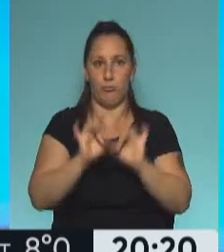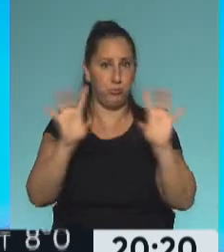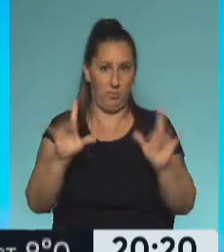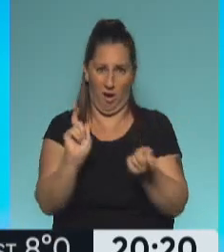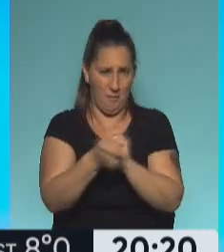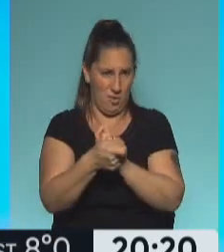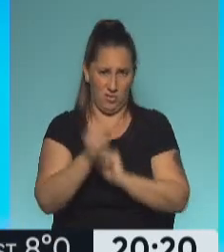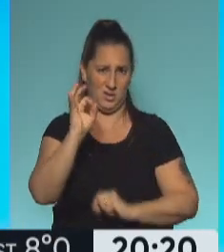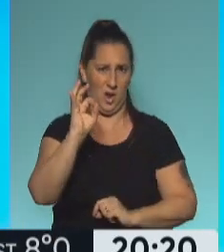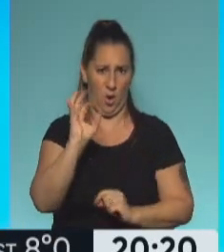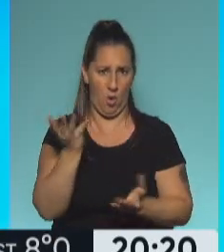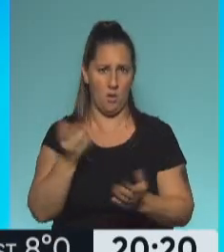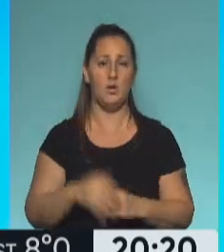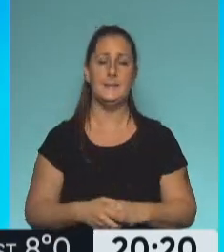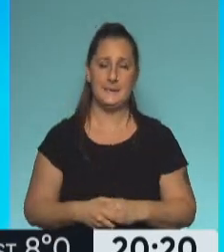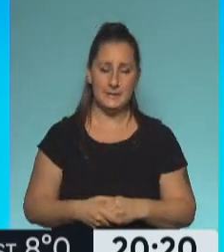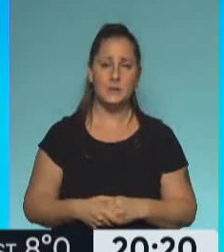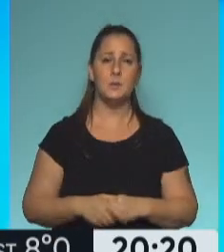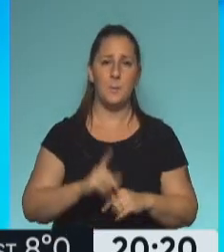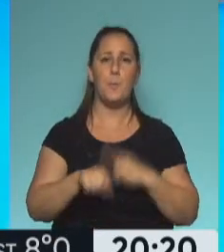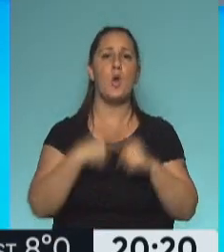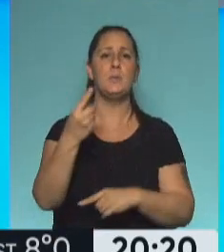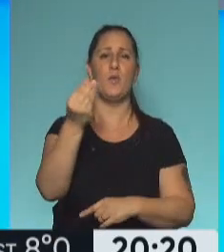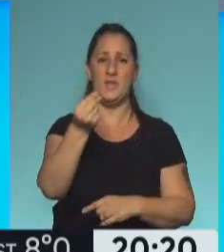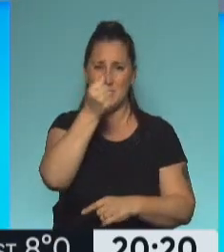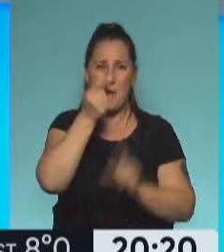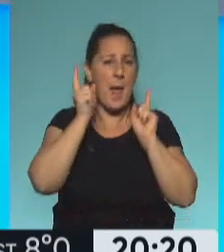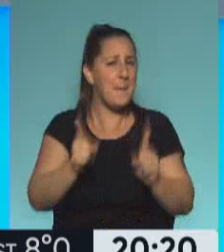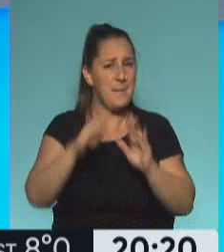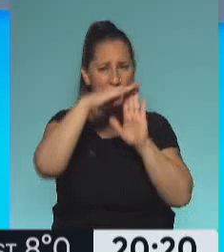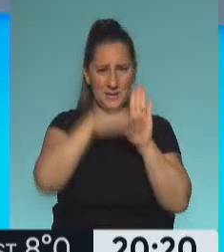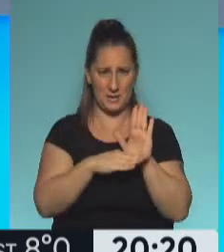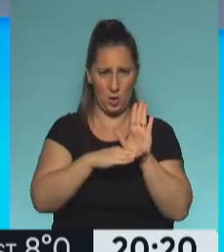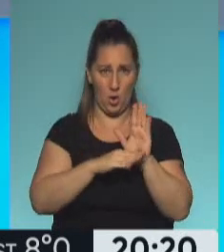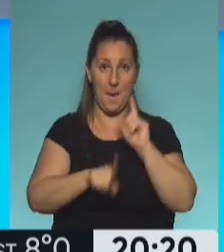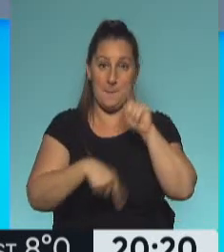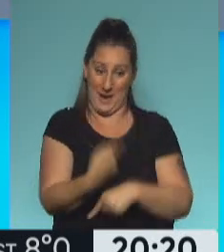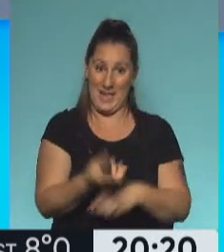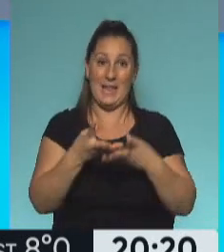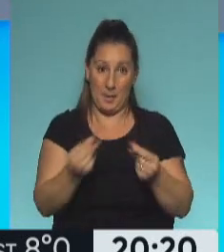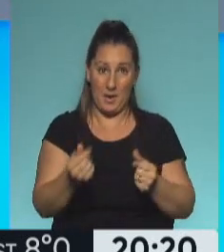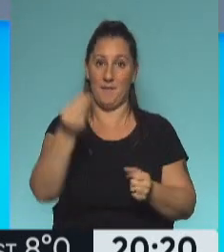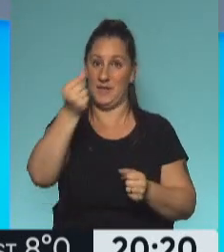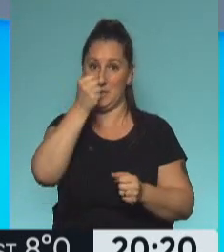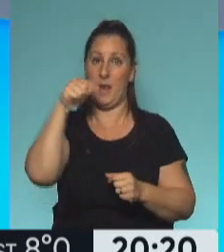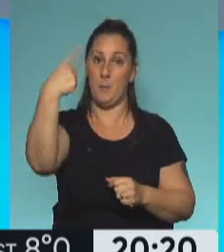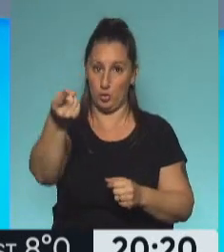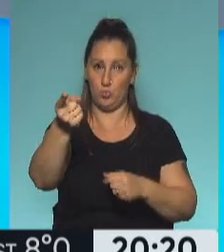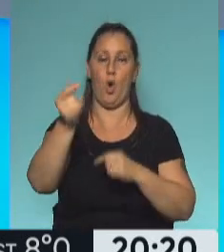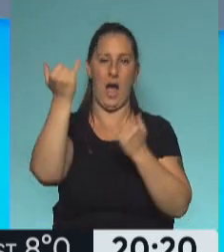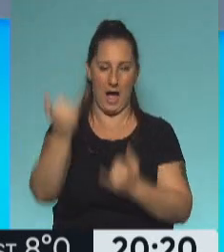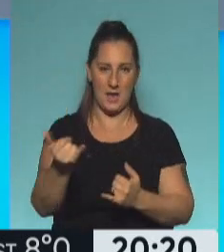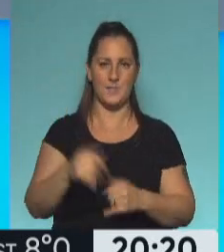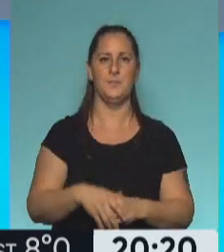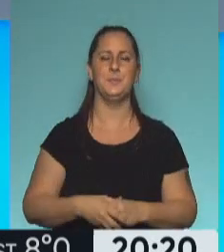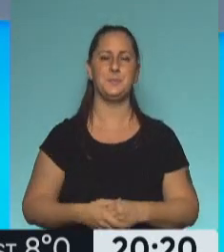¿no? Claro que no, se repetirá justamente el próximo fin de semana esta restricción Mm. estricta que termina mañana, pero para hablar del tema ya estamos en